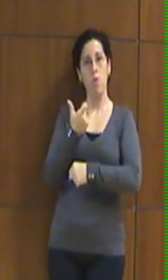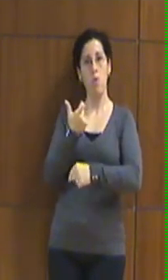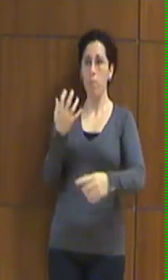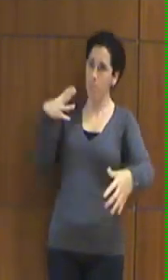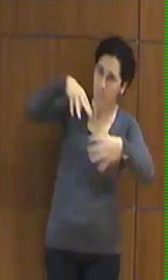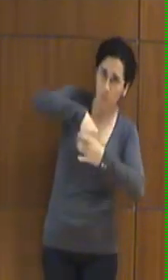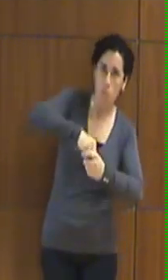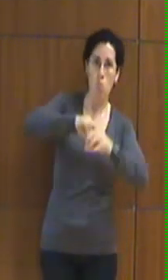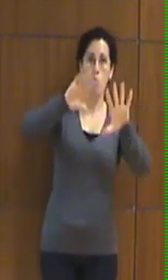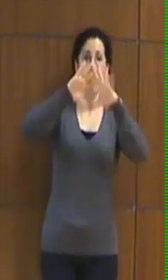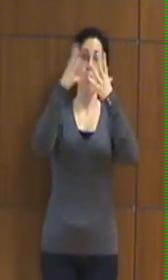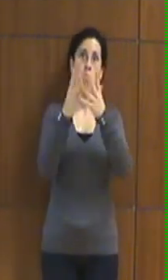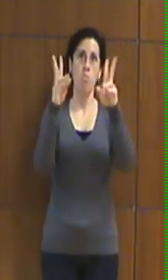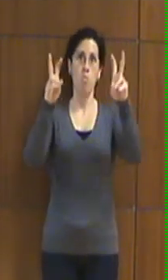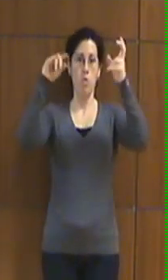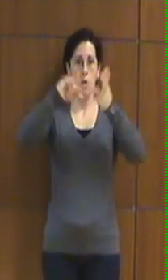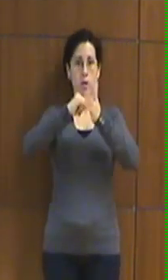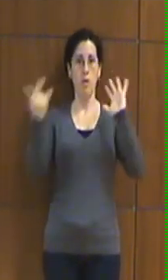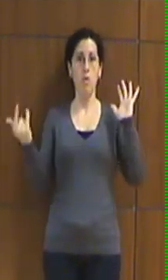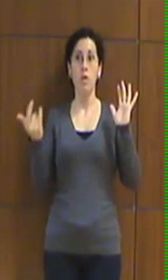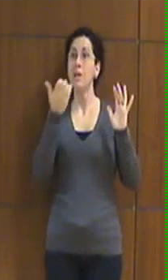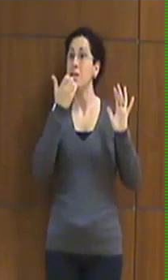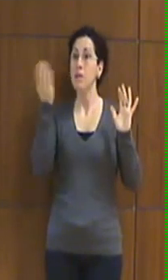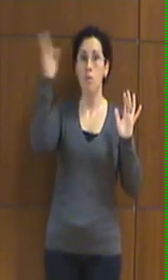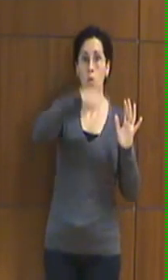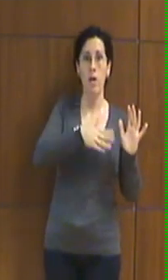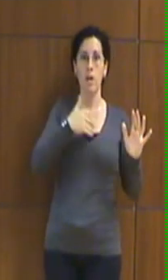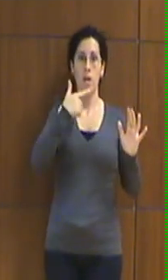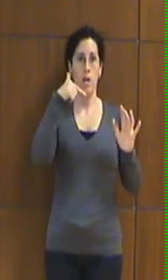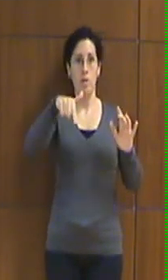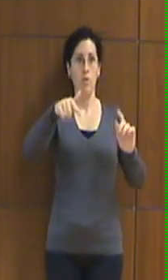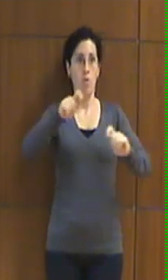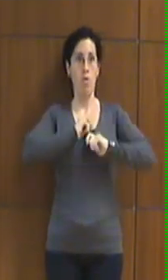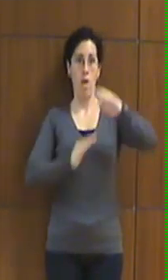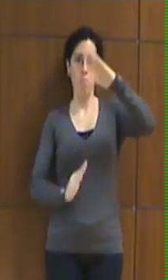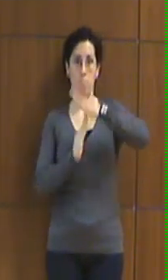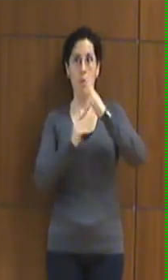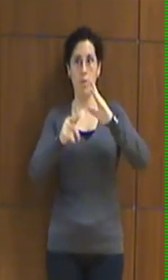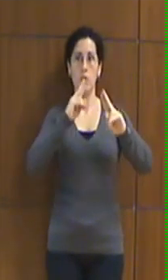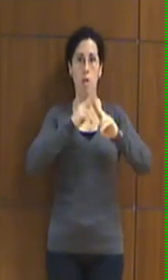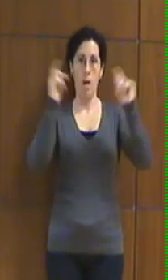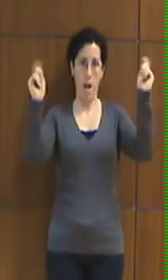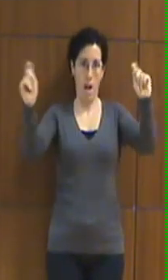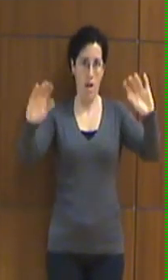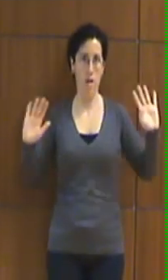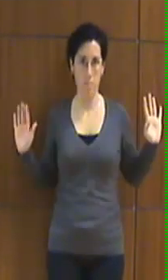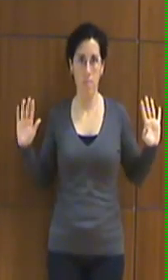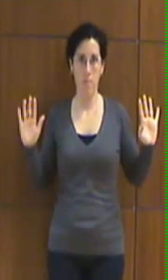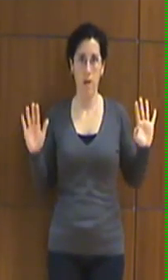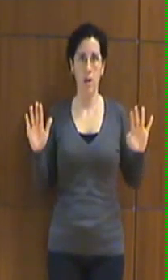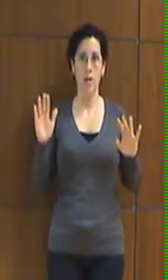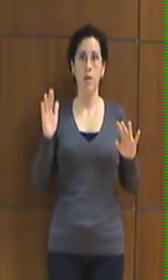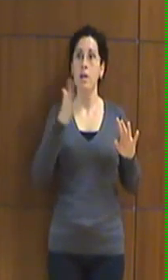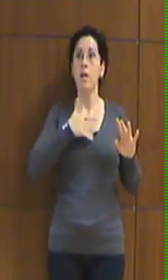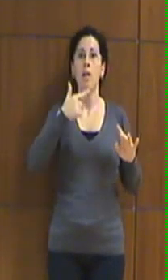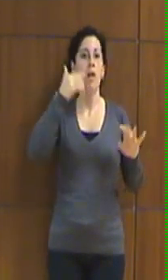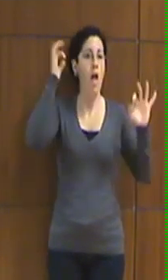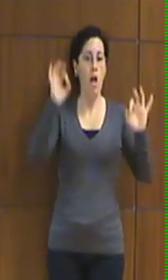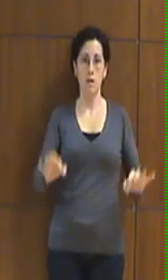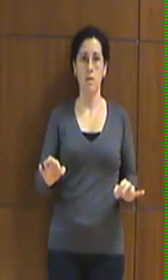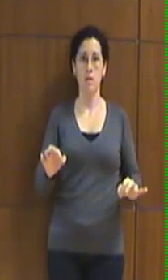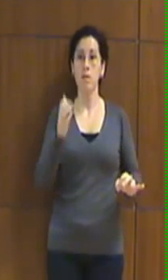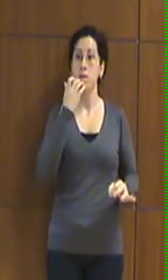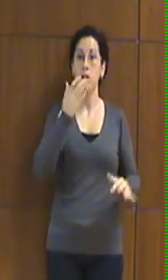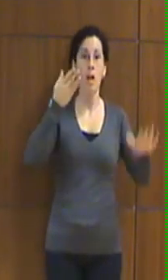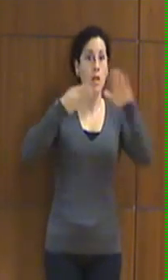aquí sí que hay una señal de alarma, ¿no? Es decir, que ahora ya es una opción. Si eso no es accesible,